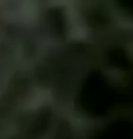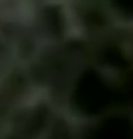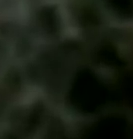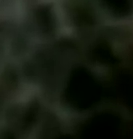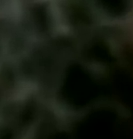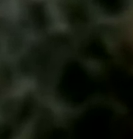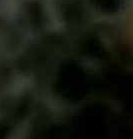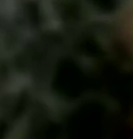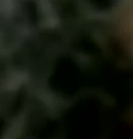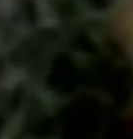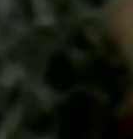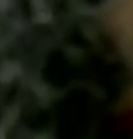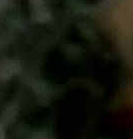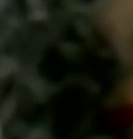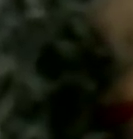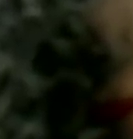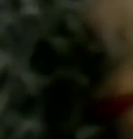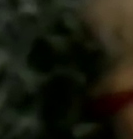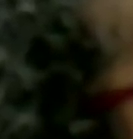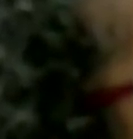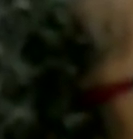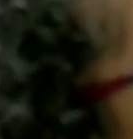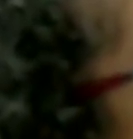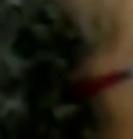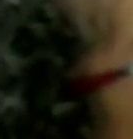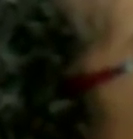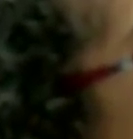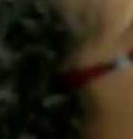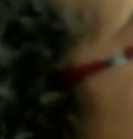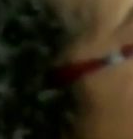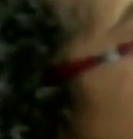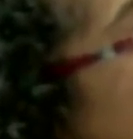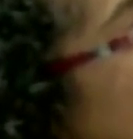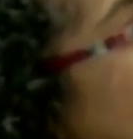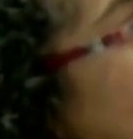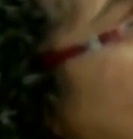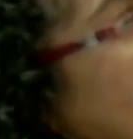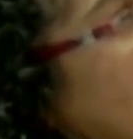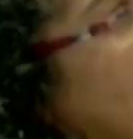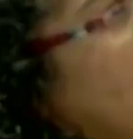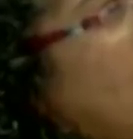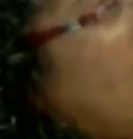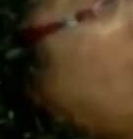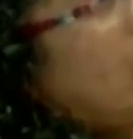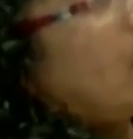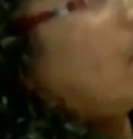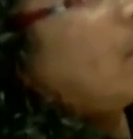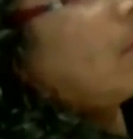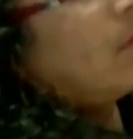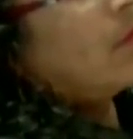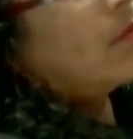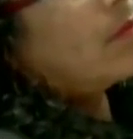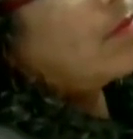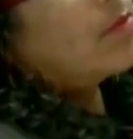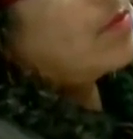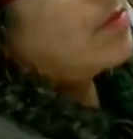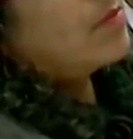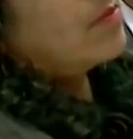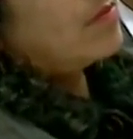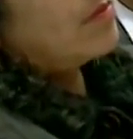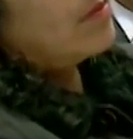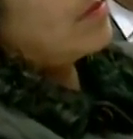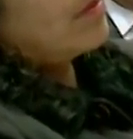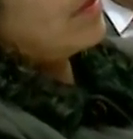afrodescendientes, todas mujeres y hombres, todo lo que es transversal a este escenario de